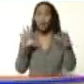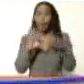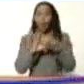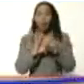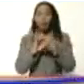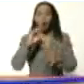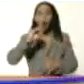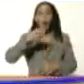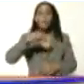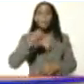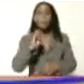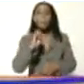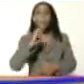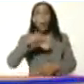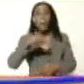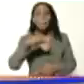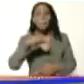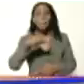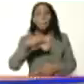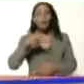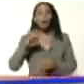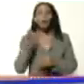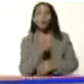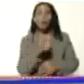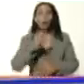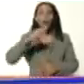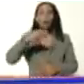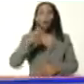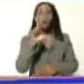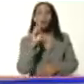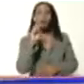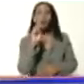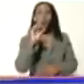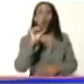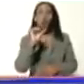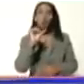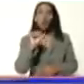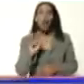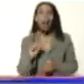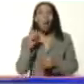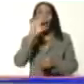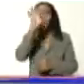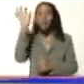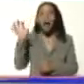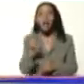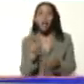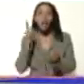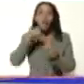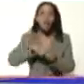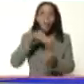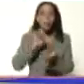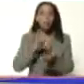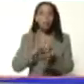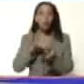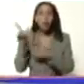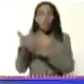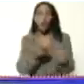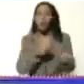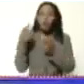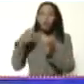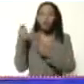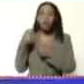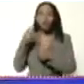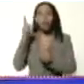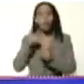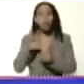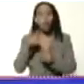OPEC Plus entre los países miembros de la organización exportadores de petróleo